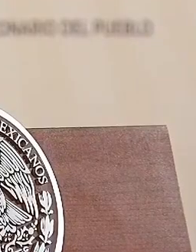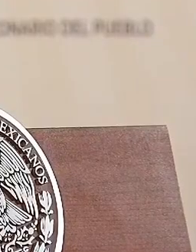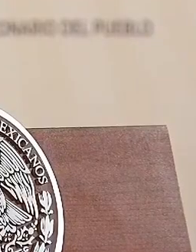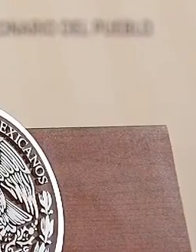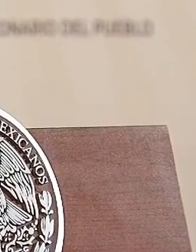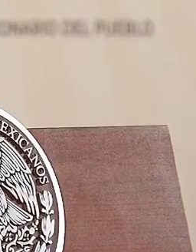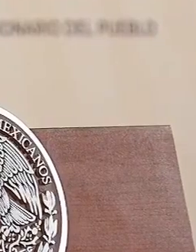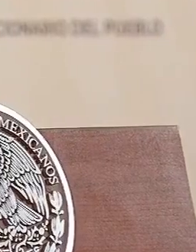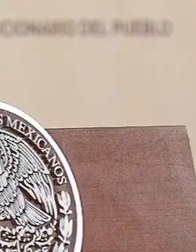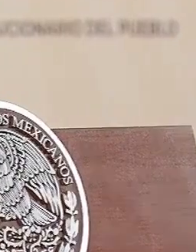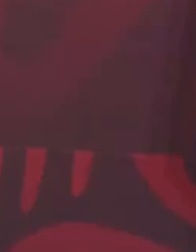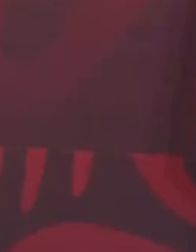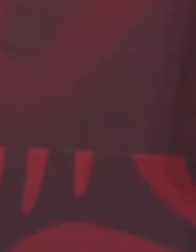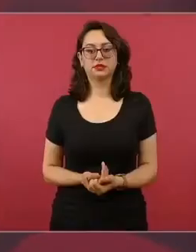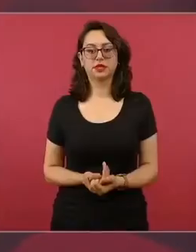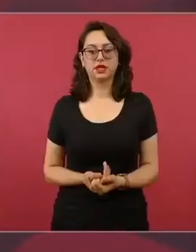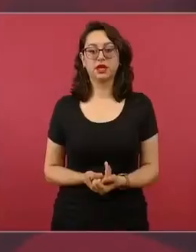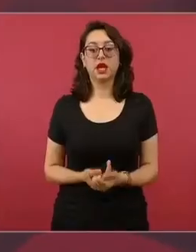una flotilla de aviones,